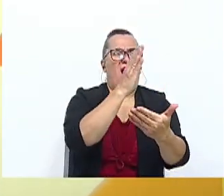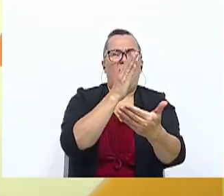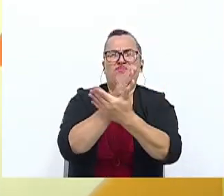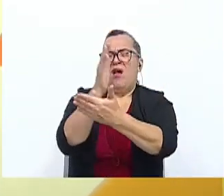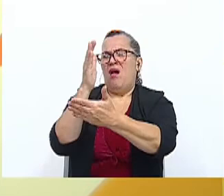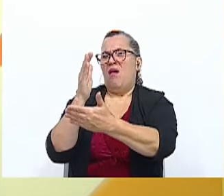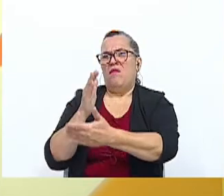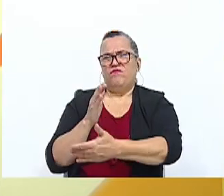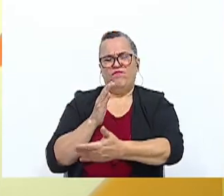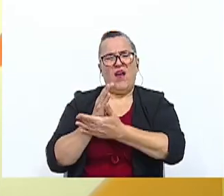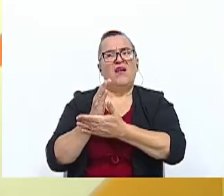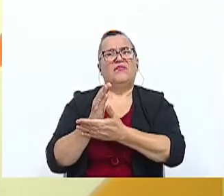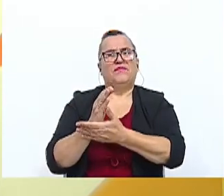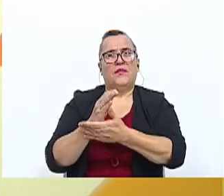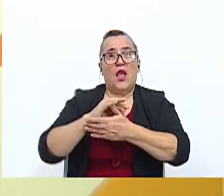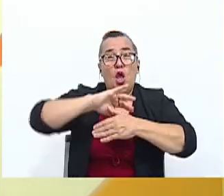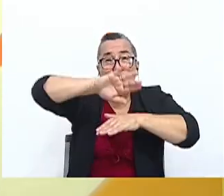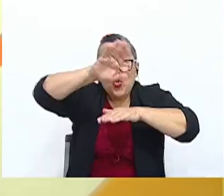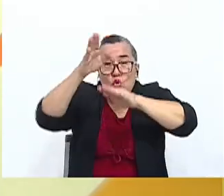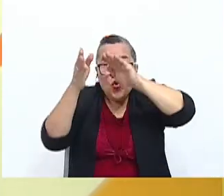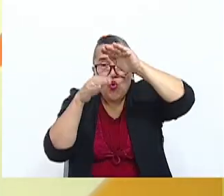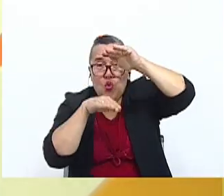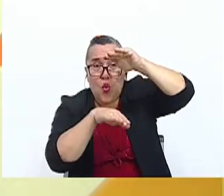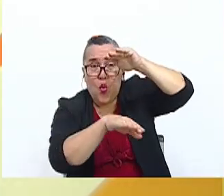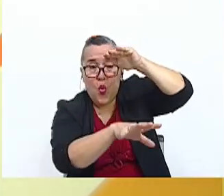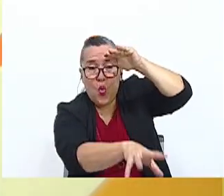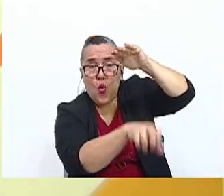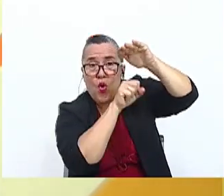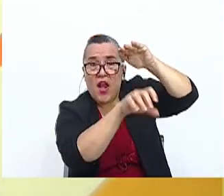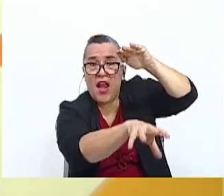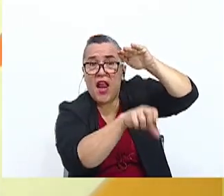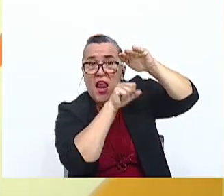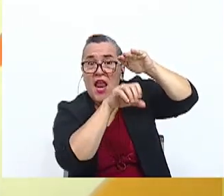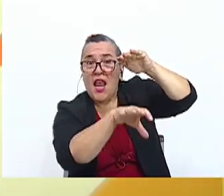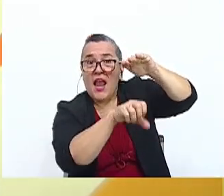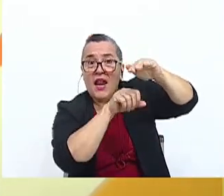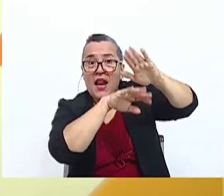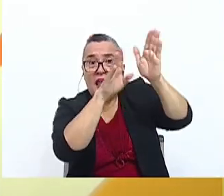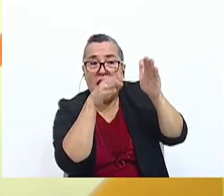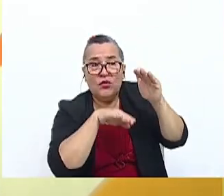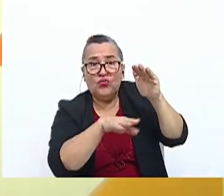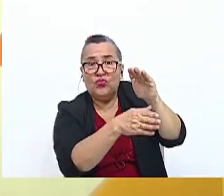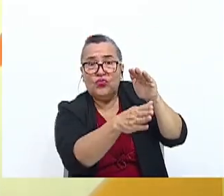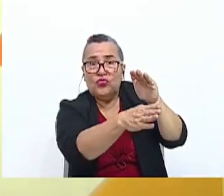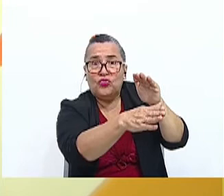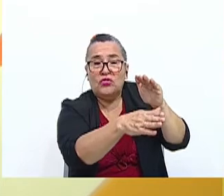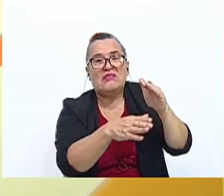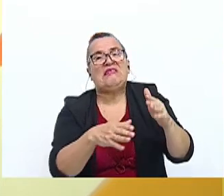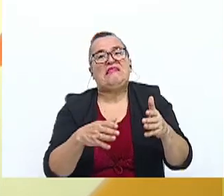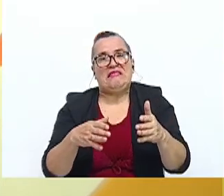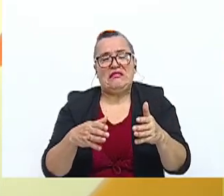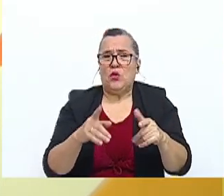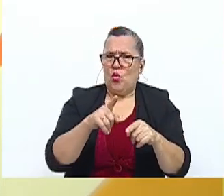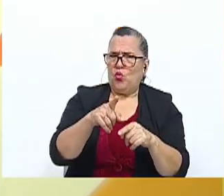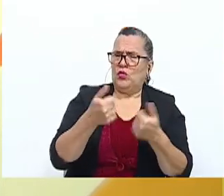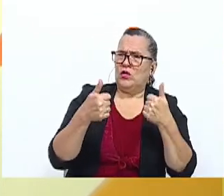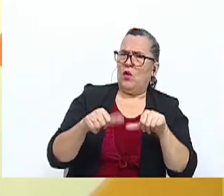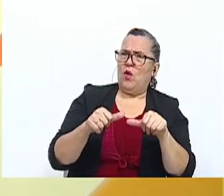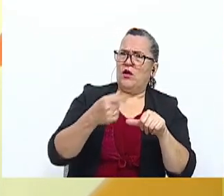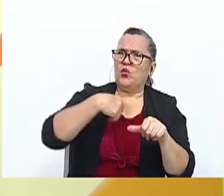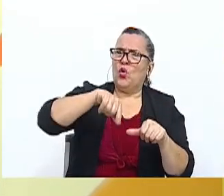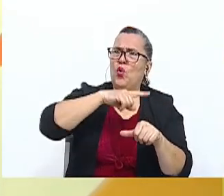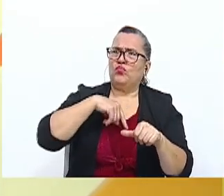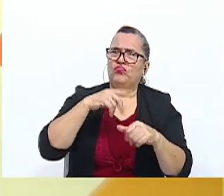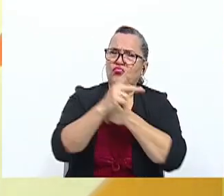que elaboran para extraer el oro. Entonces, les pregunto, ¿ustedes estarían de acuerdo en que nuestro país regule